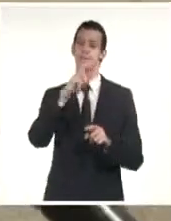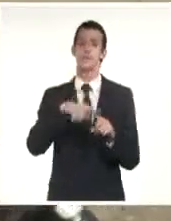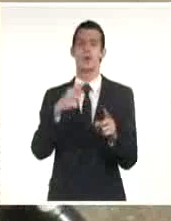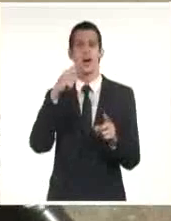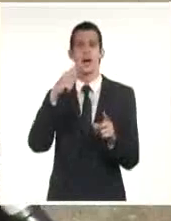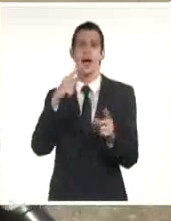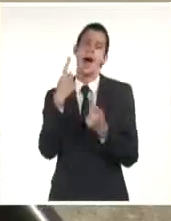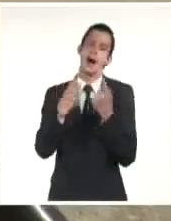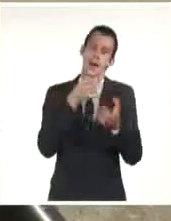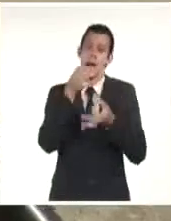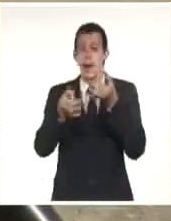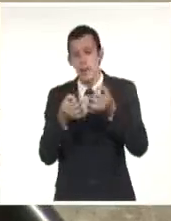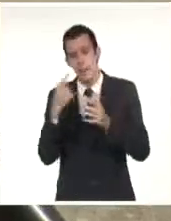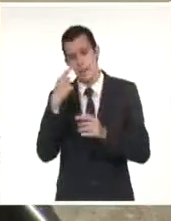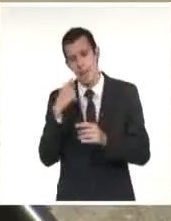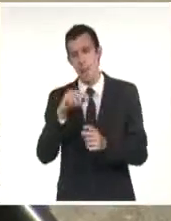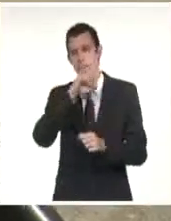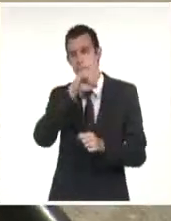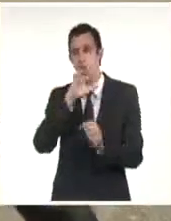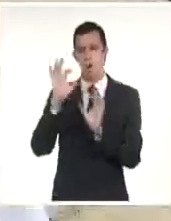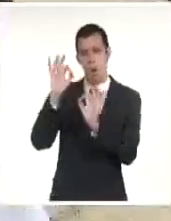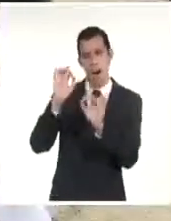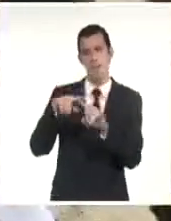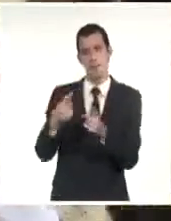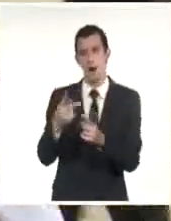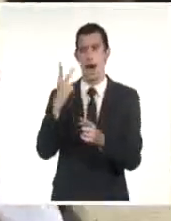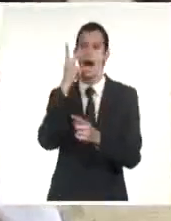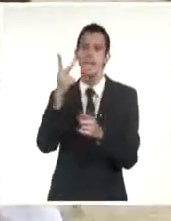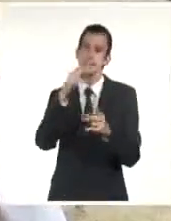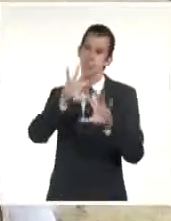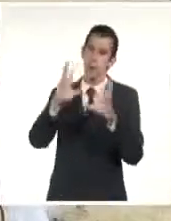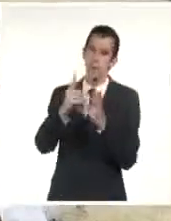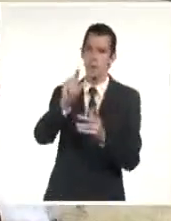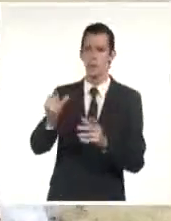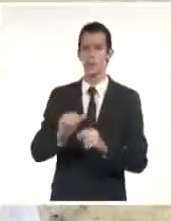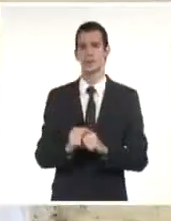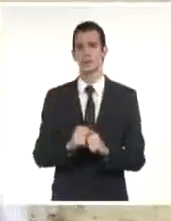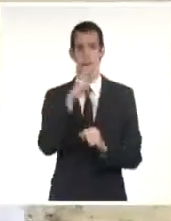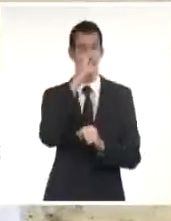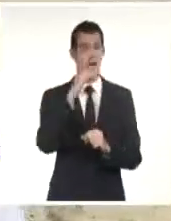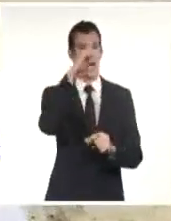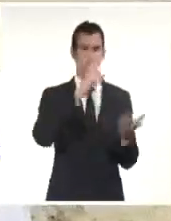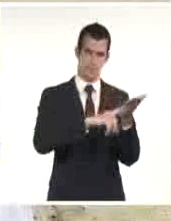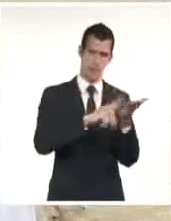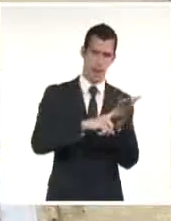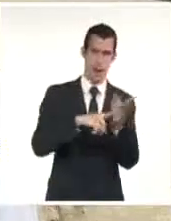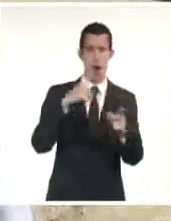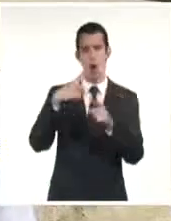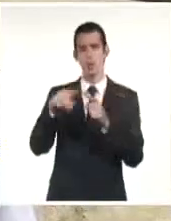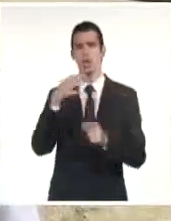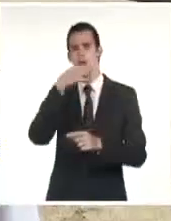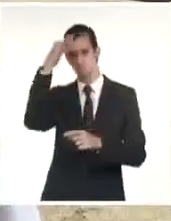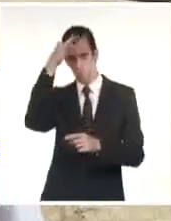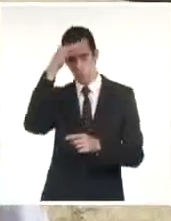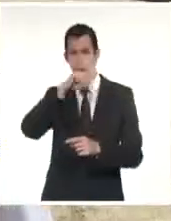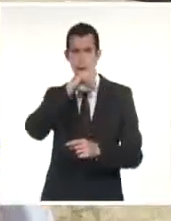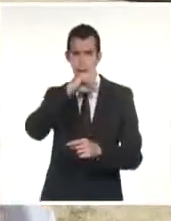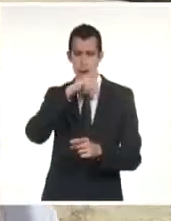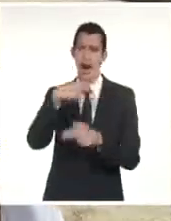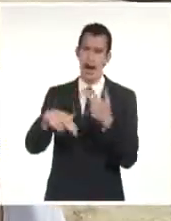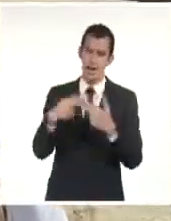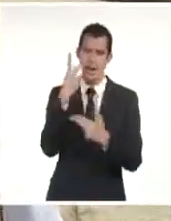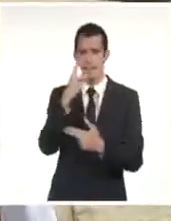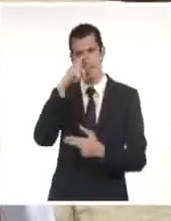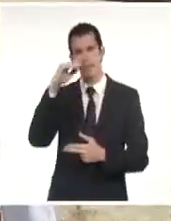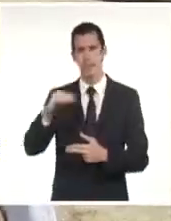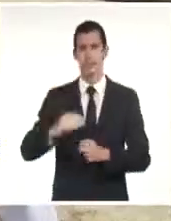la grande es su papá y el más chiquito lo tiene mi suegra. Me dieron la felicitación, me dieron muchos besos. Yo, mamá, ayuda a todo el que tú lo necesites. A uno